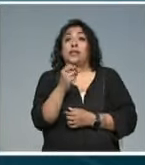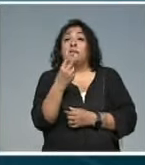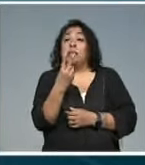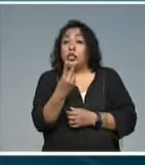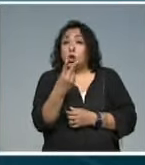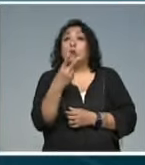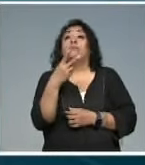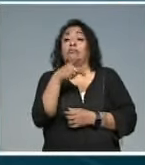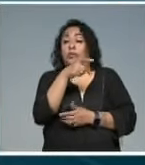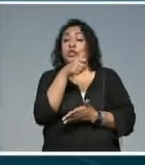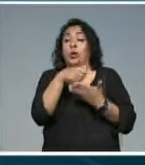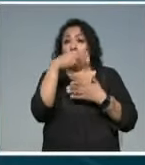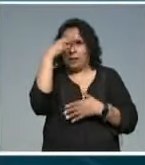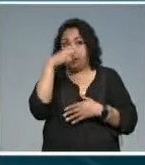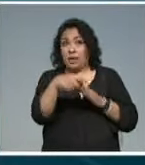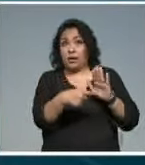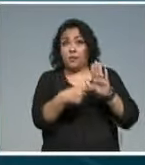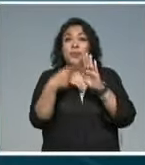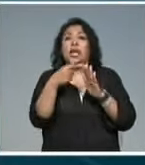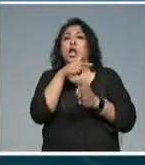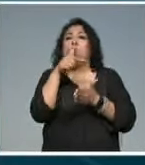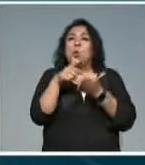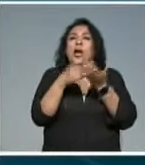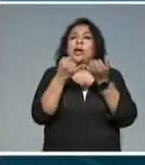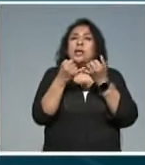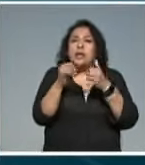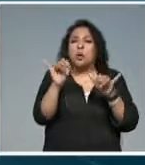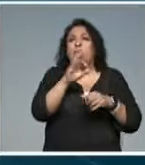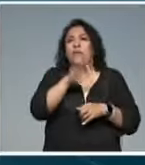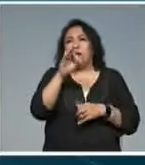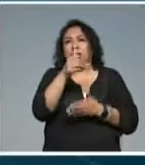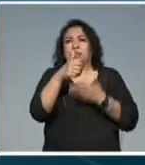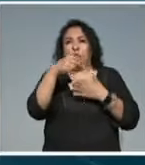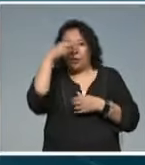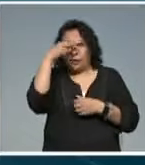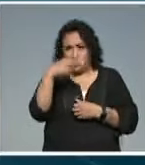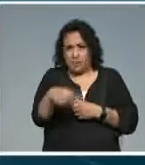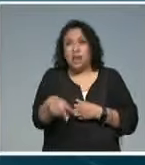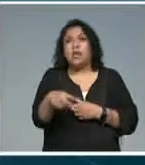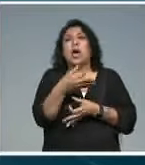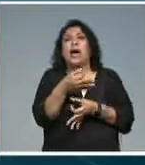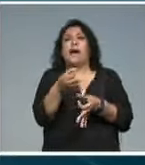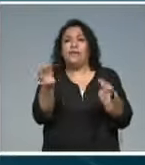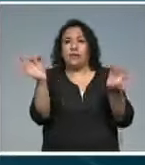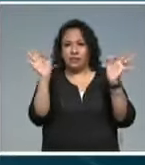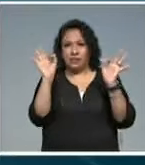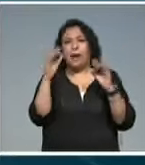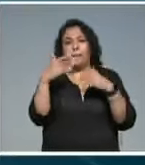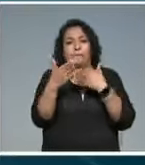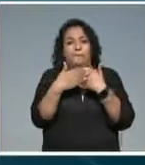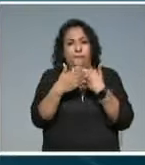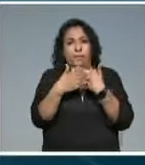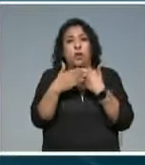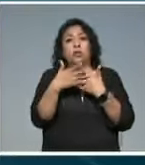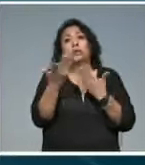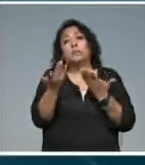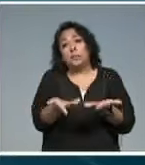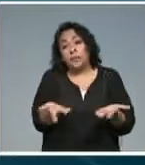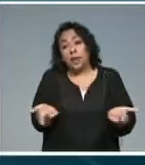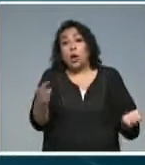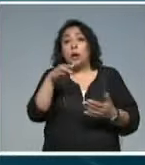México. La sede y fecha de inauguración de Mística en la Ciudad de México será dada a conocer en fecha próxima.